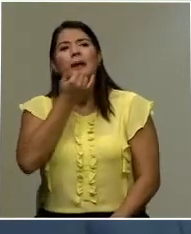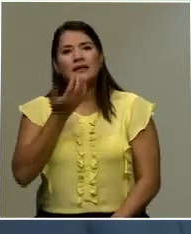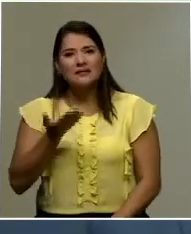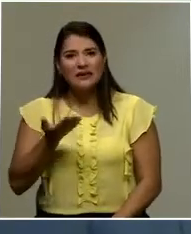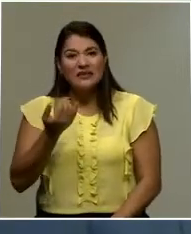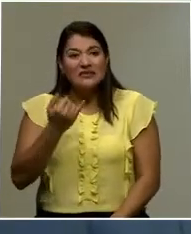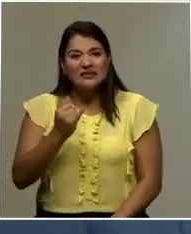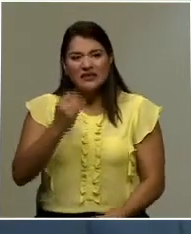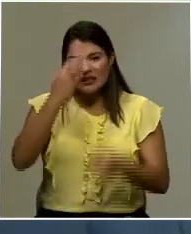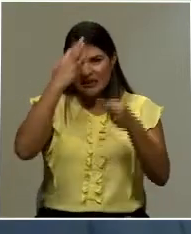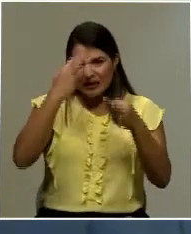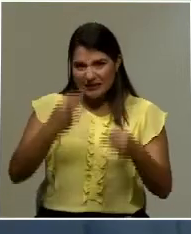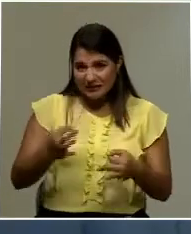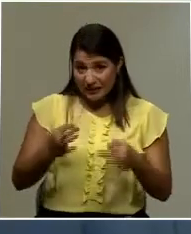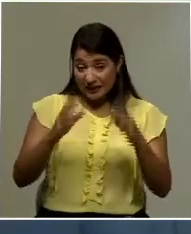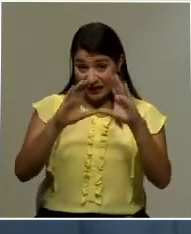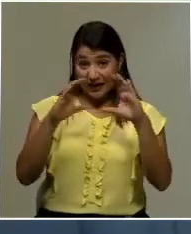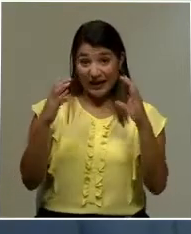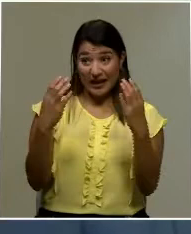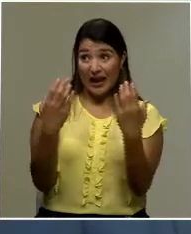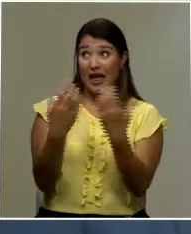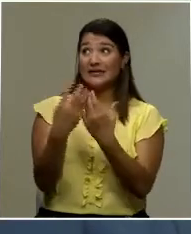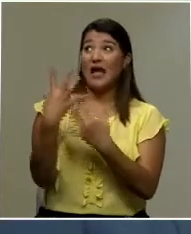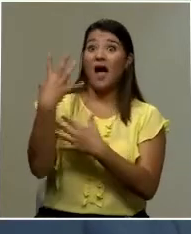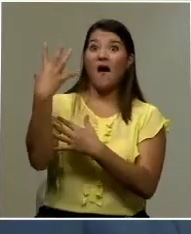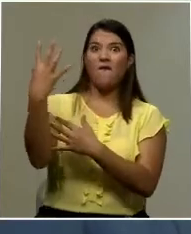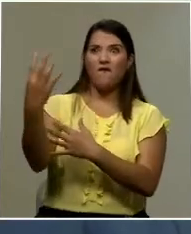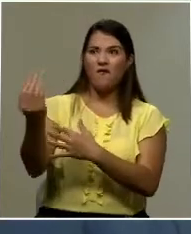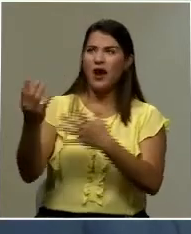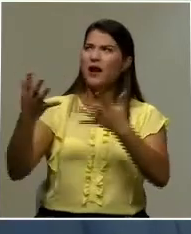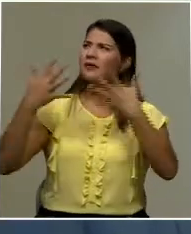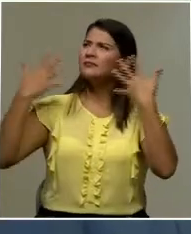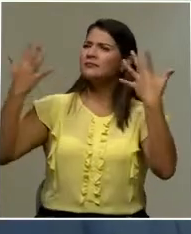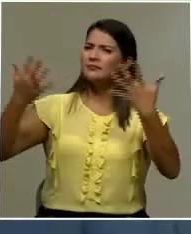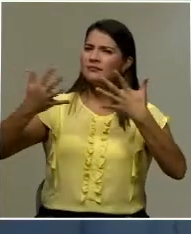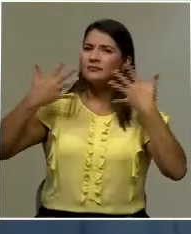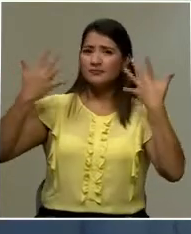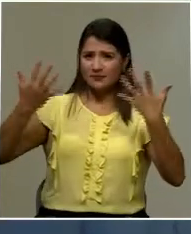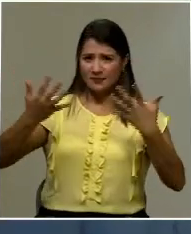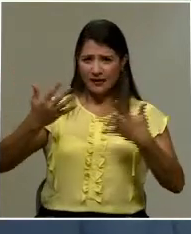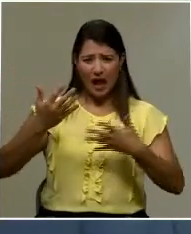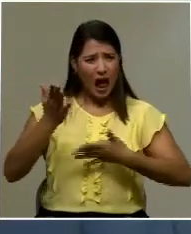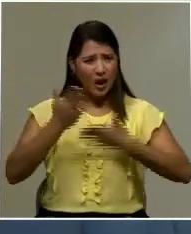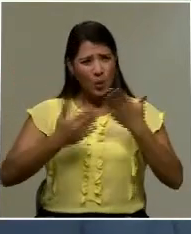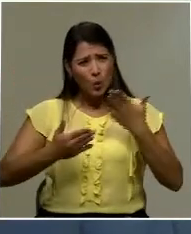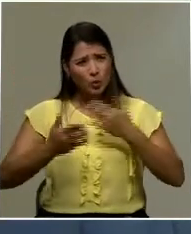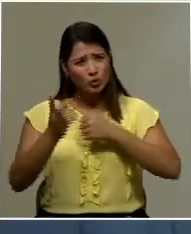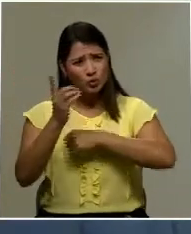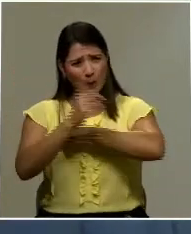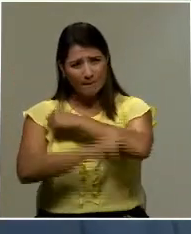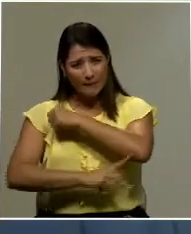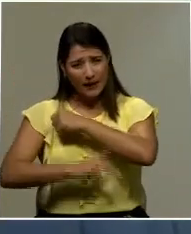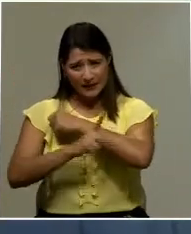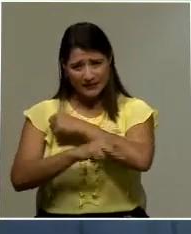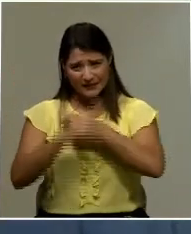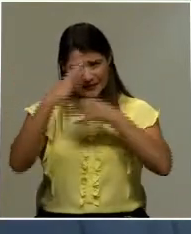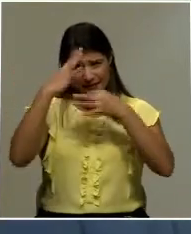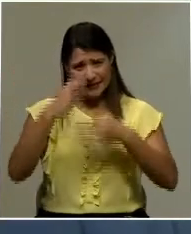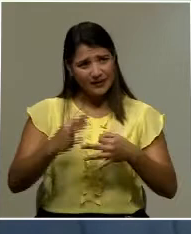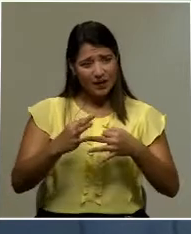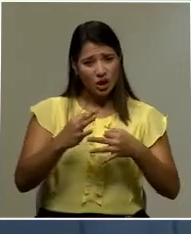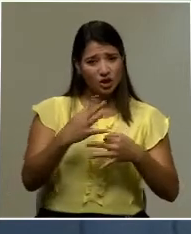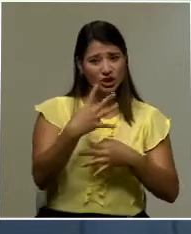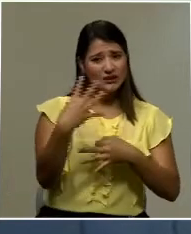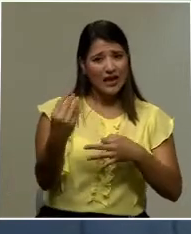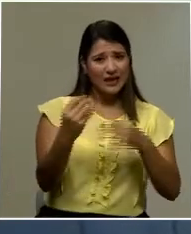libre? ¿Serían peligrosas? ¿Hay experiencias de clases al aire libre en epidemias anteriores en el